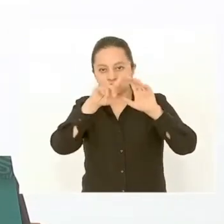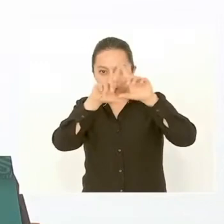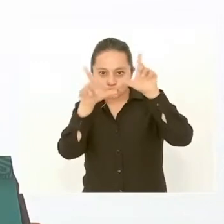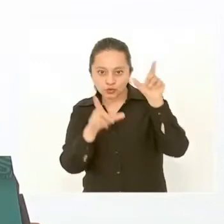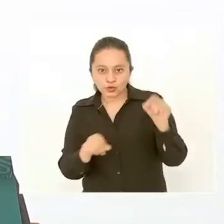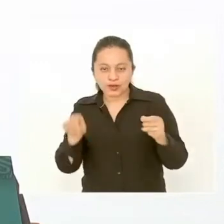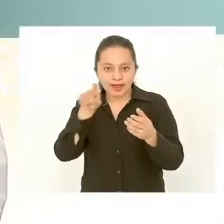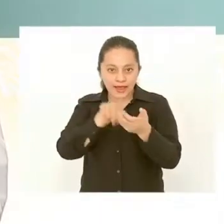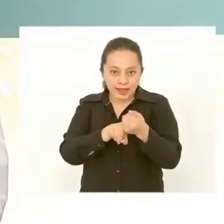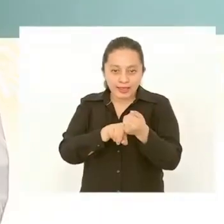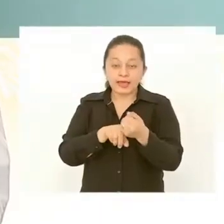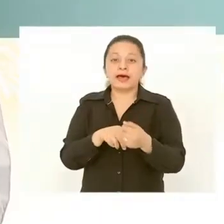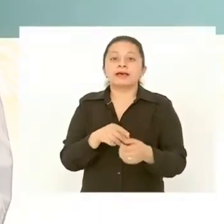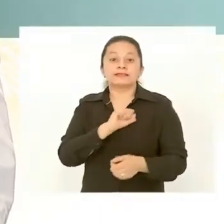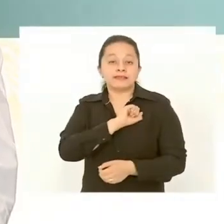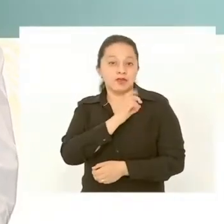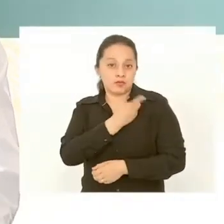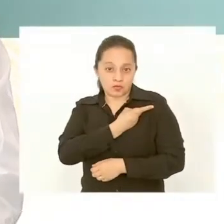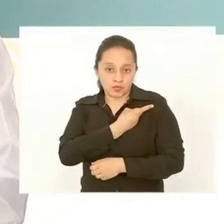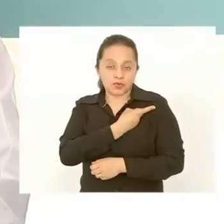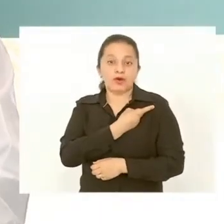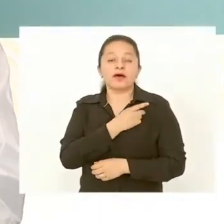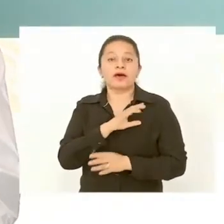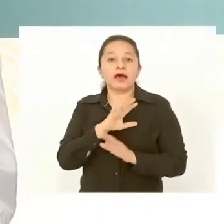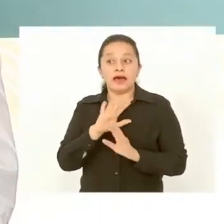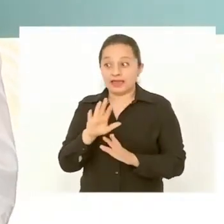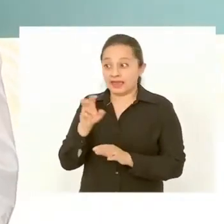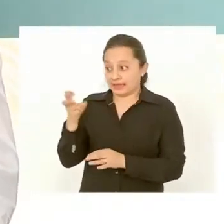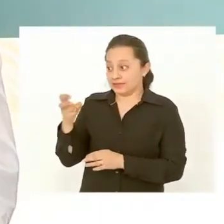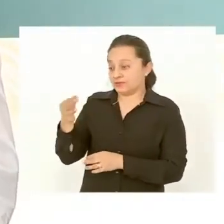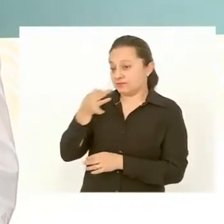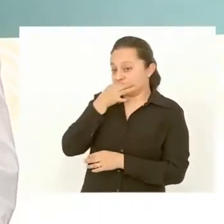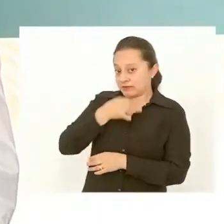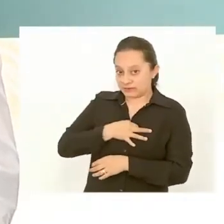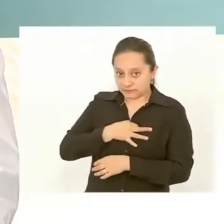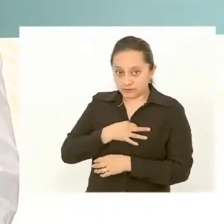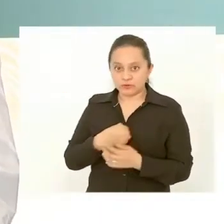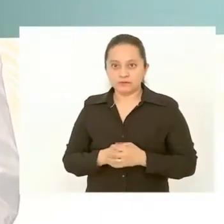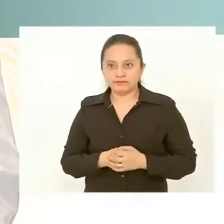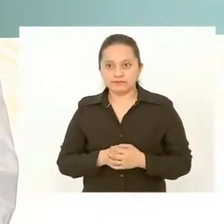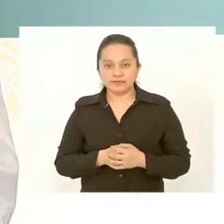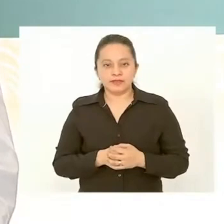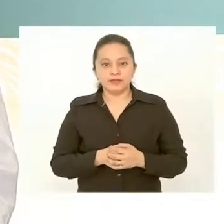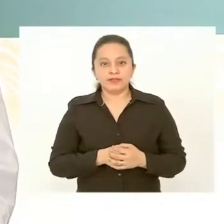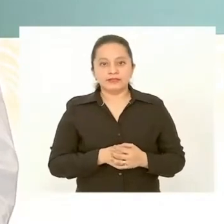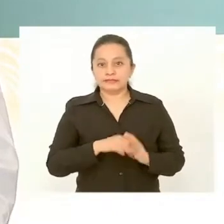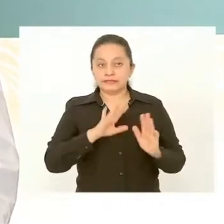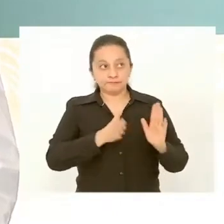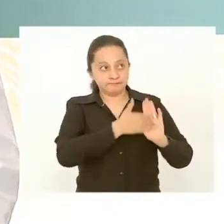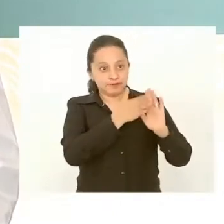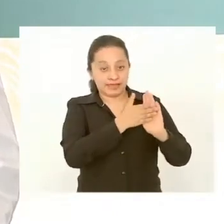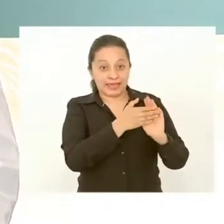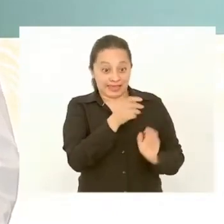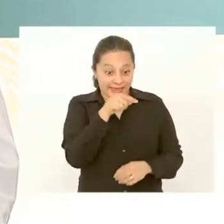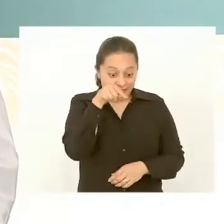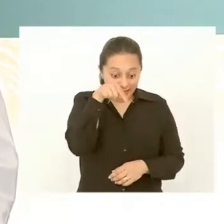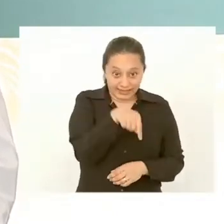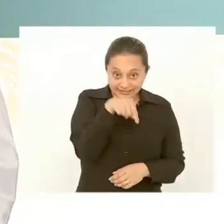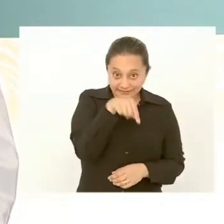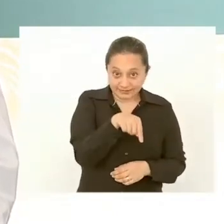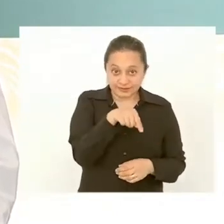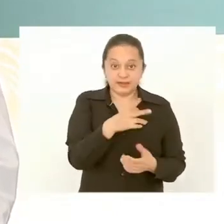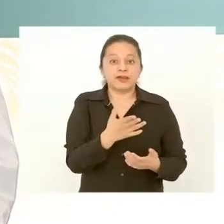hospitales no todos como este este es de los mejores